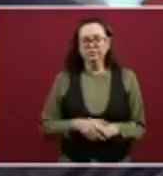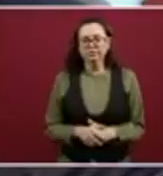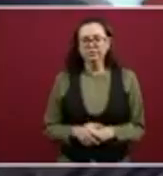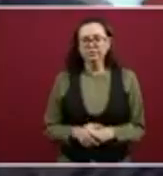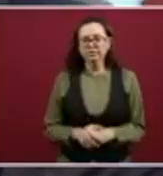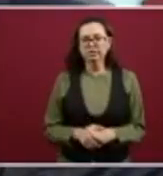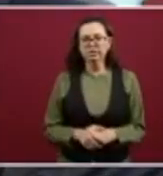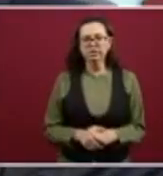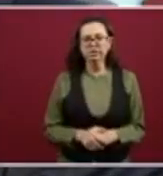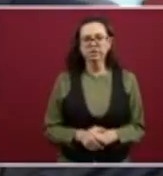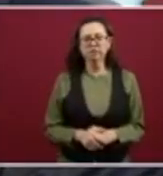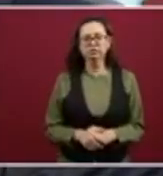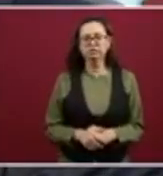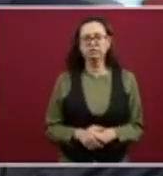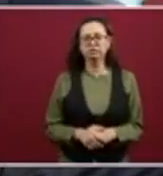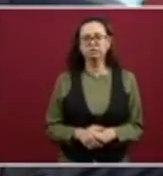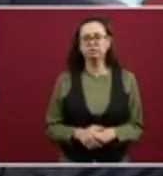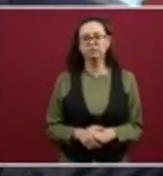he dicho, eran